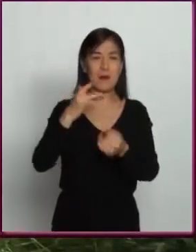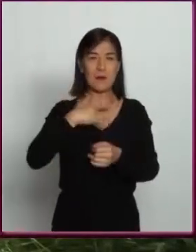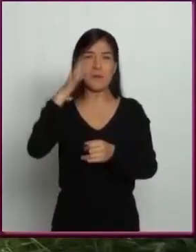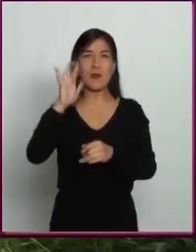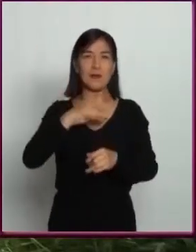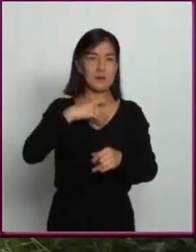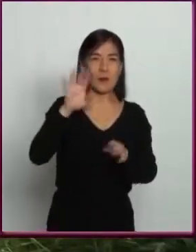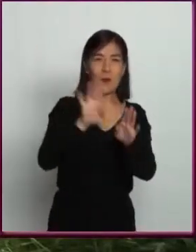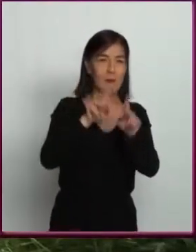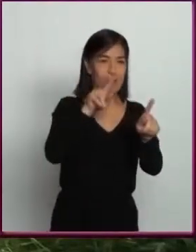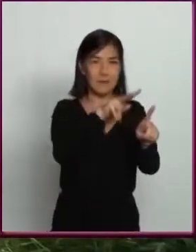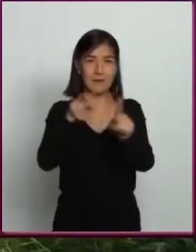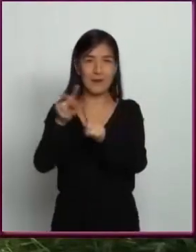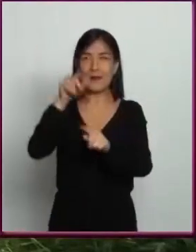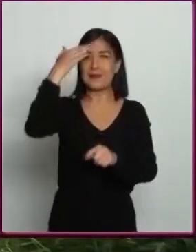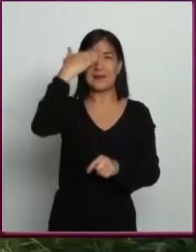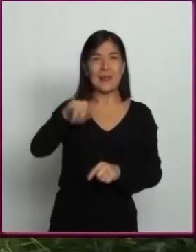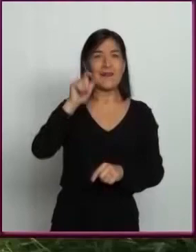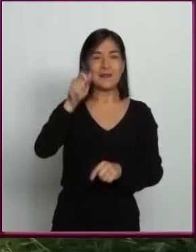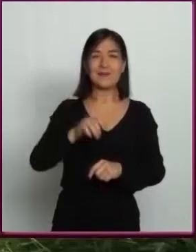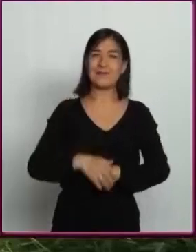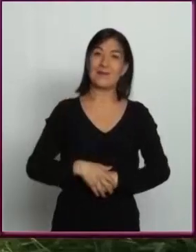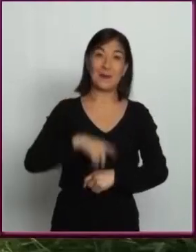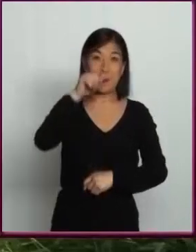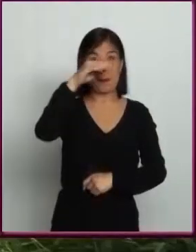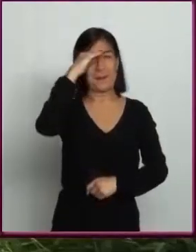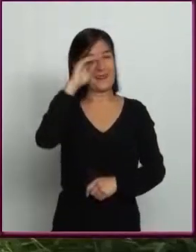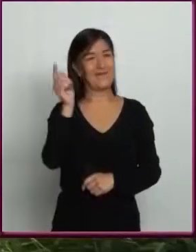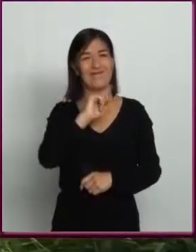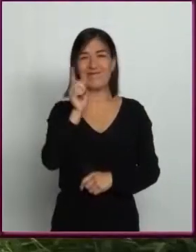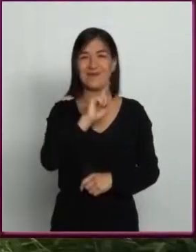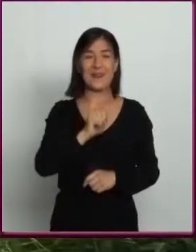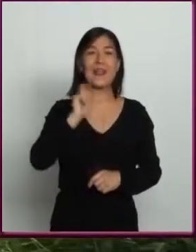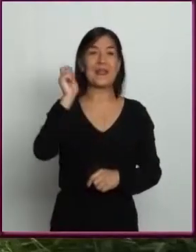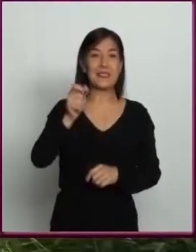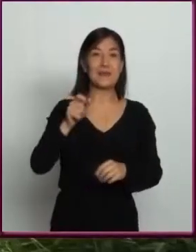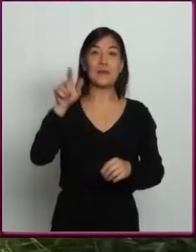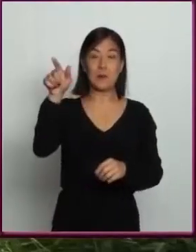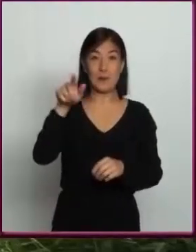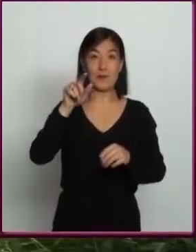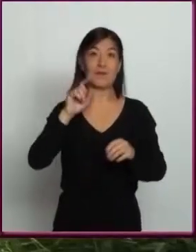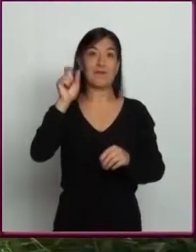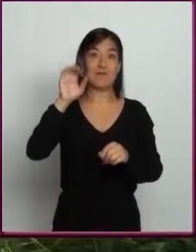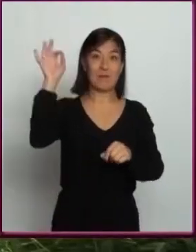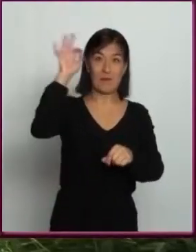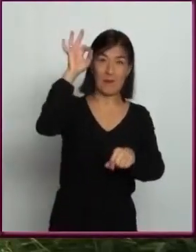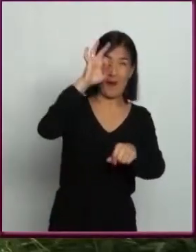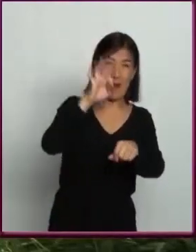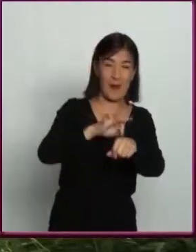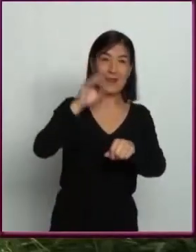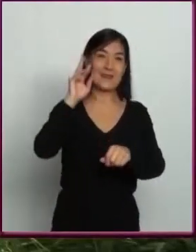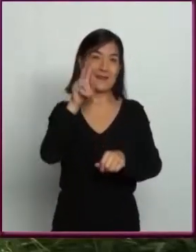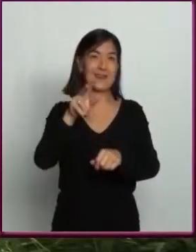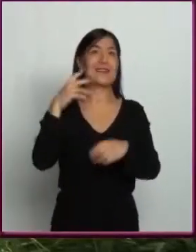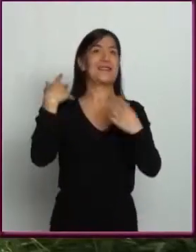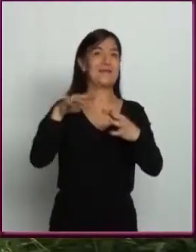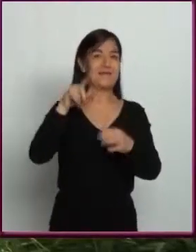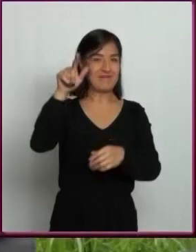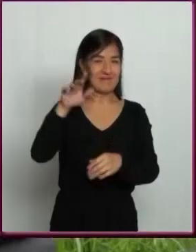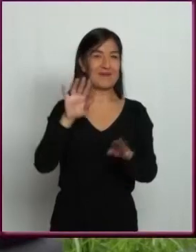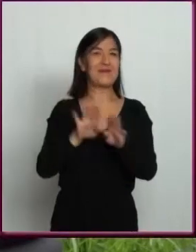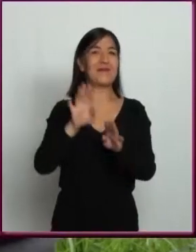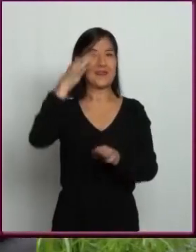movimientos. Eso podría parecer, ¿eh? Pero no es precisamente así. O sea, aunque discreta, esa mosca tiene una gran ventaja sobre